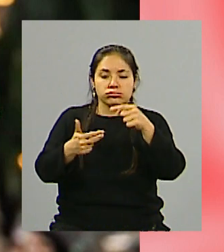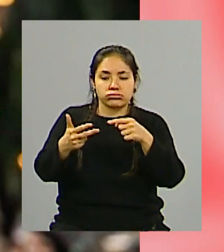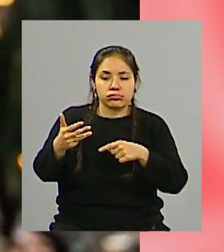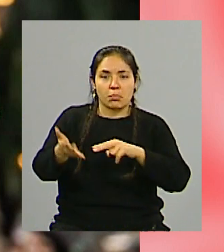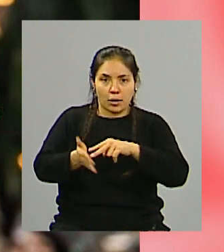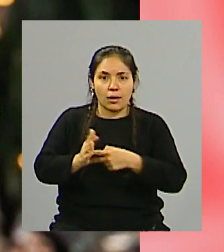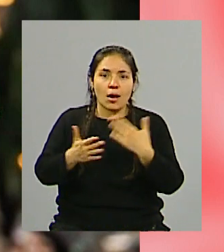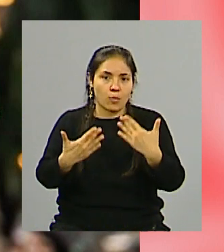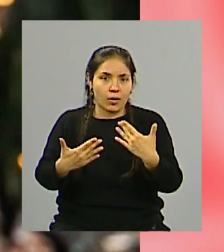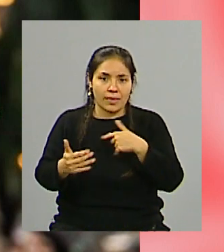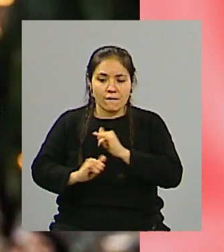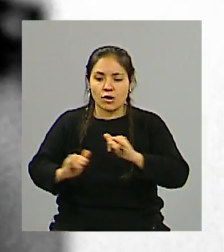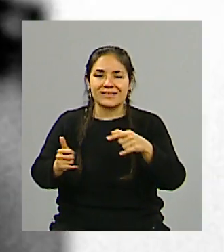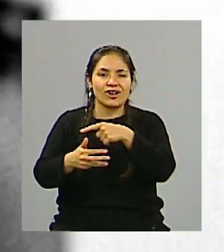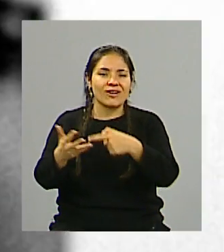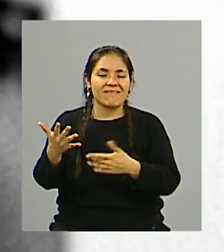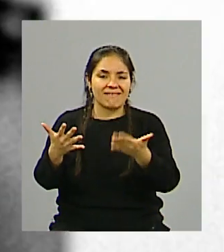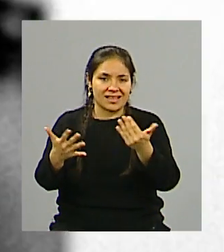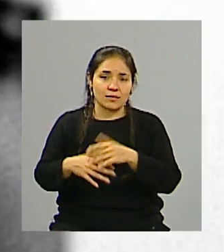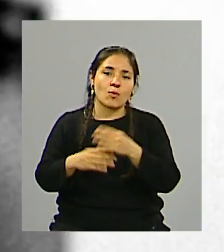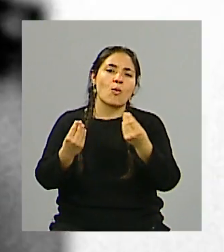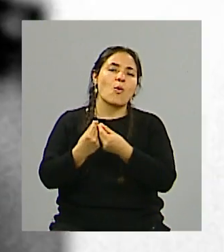sí, como vos decís, hay muchas cesáreas,